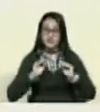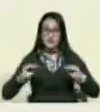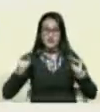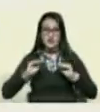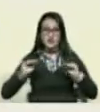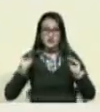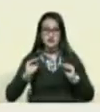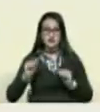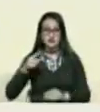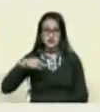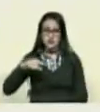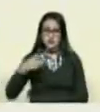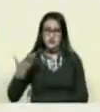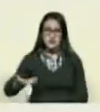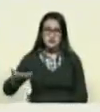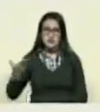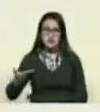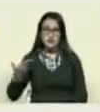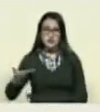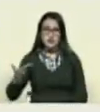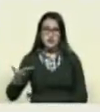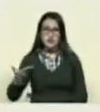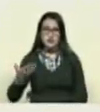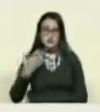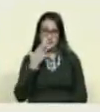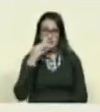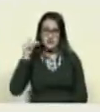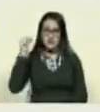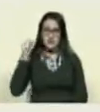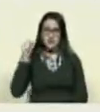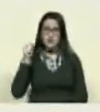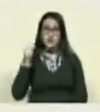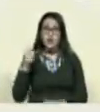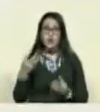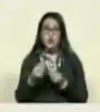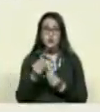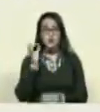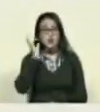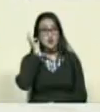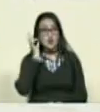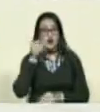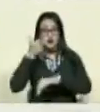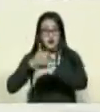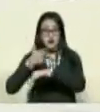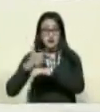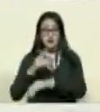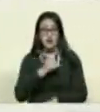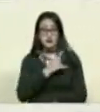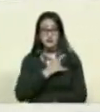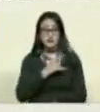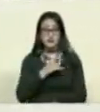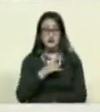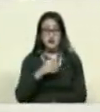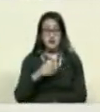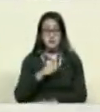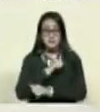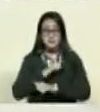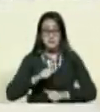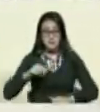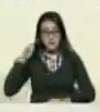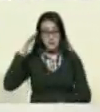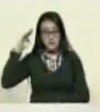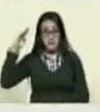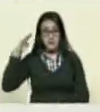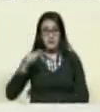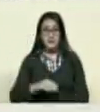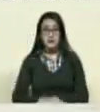Un recorrido importante, el jefe de Estado venezolano en compañía de la primera combatiente, el rector de la Universidad Militar Bolivariana de la Fuerza